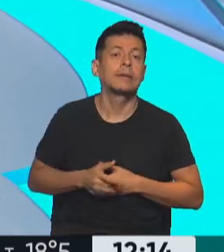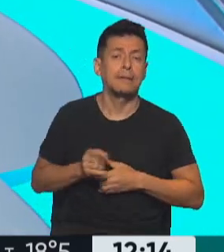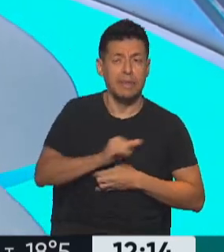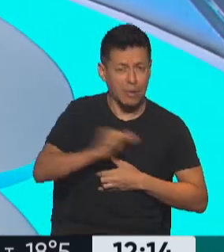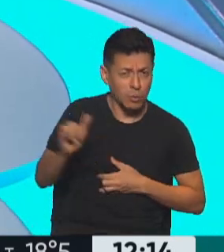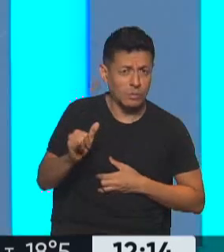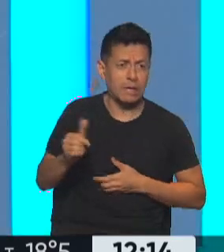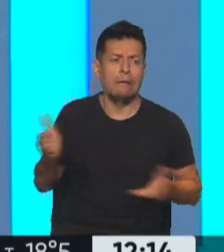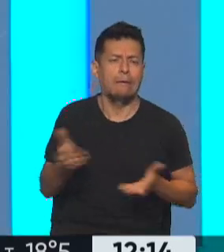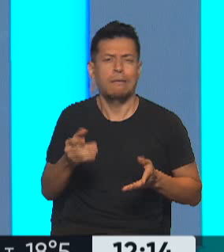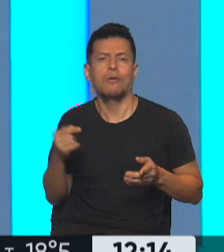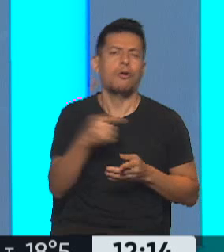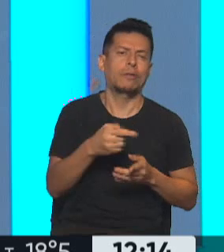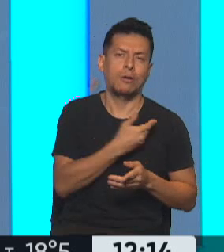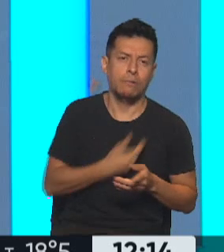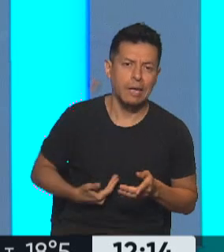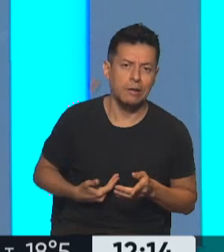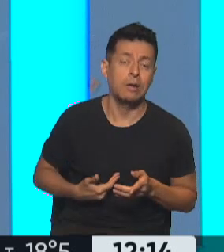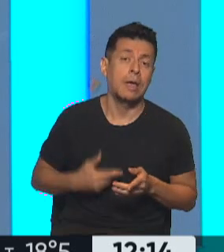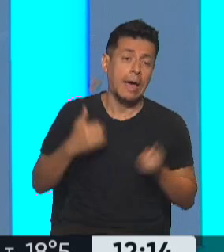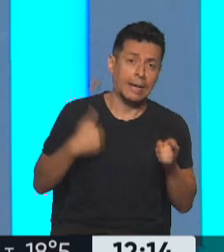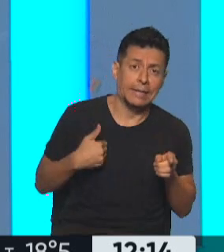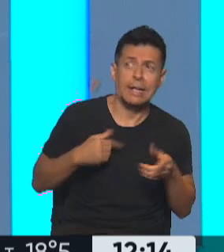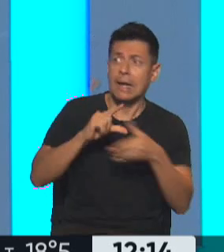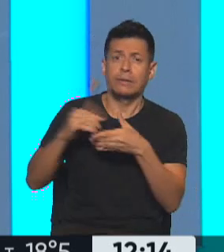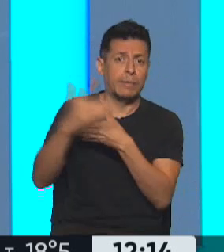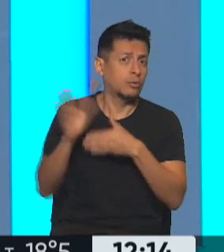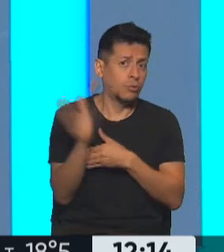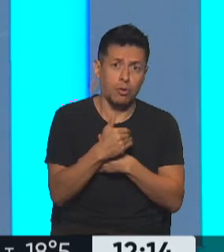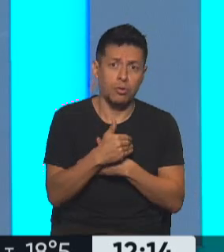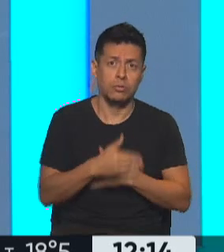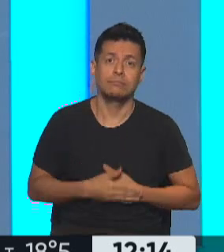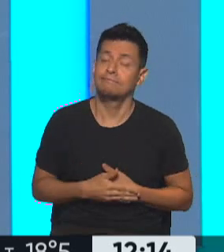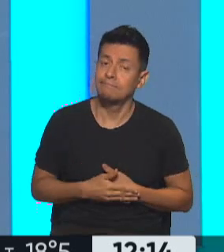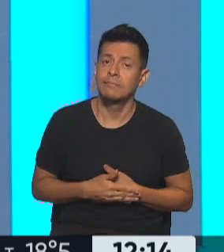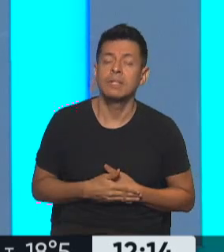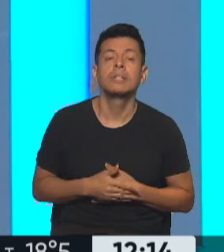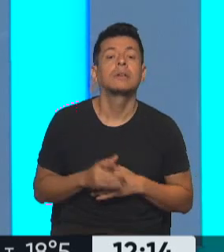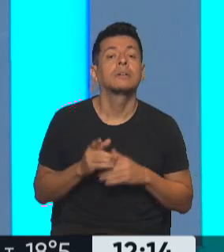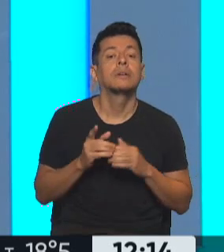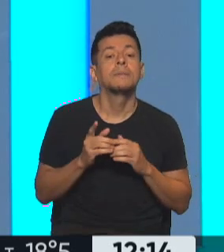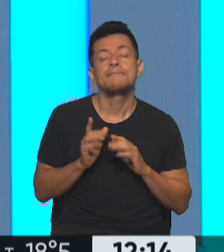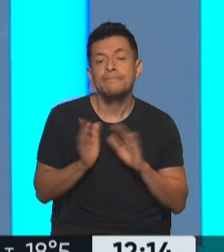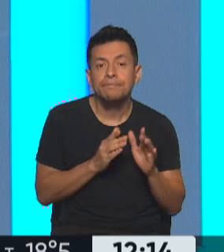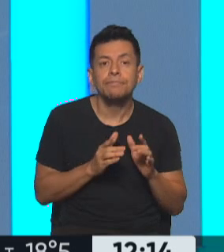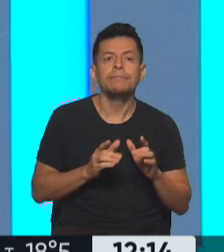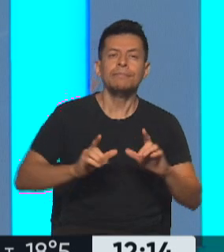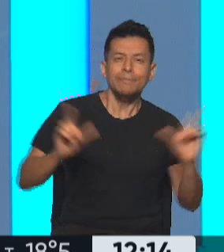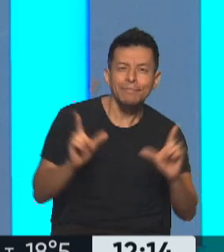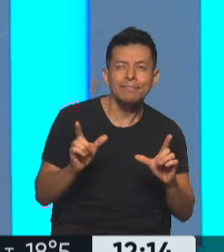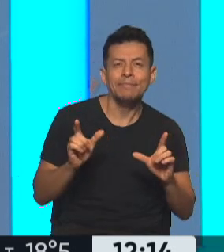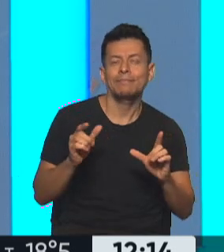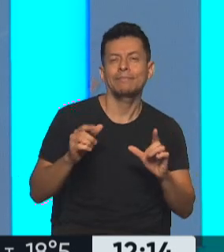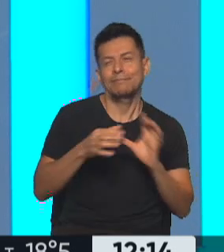lawfare, no solamente en Argentina, sino en el resto de Latinoamérica, algo así como los golpes blandos. Ahora, mientras tanto, desde esos medios de comunicación que